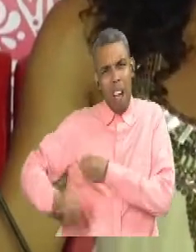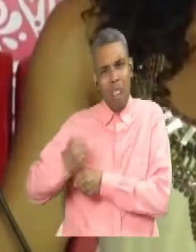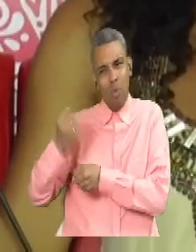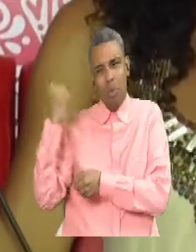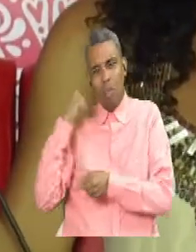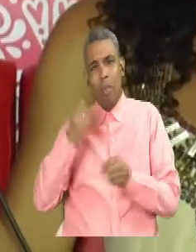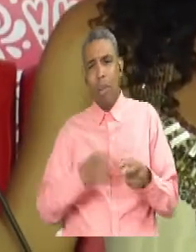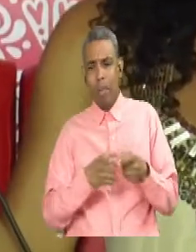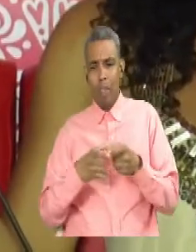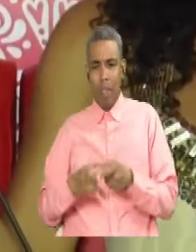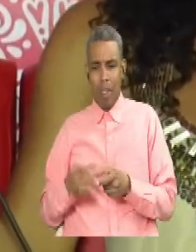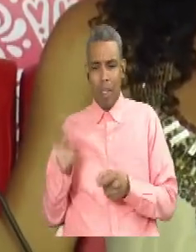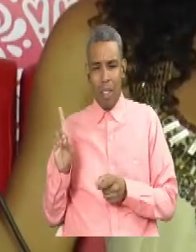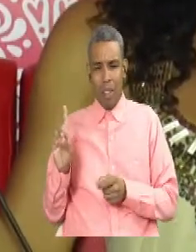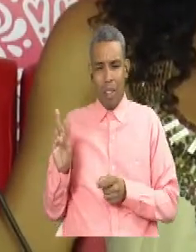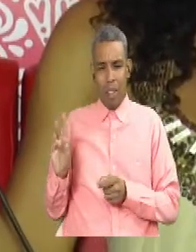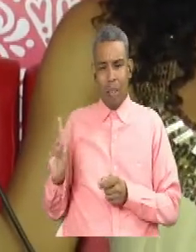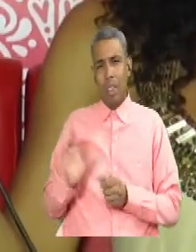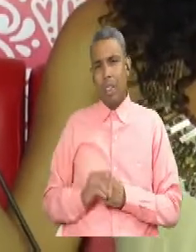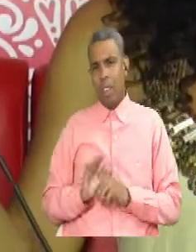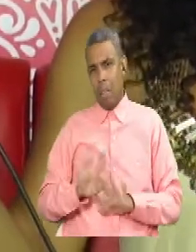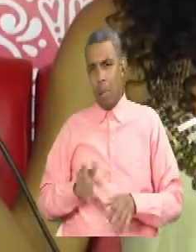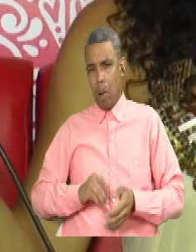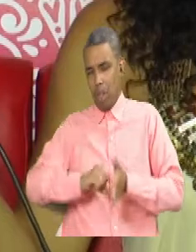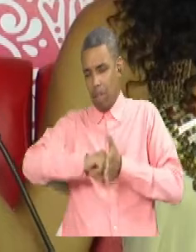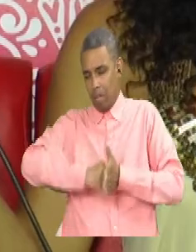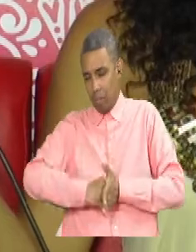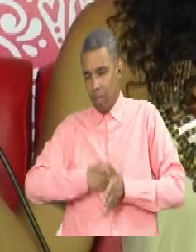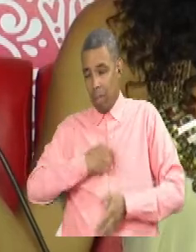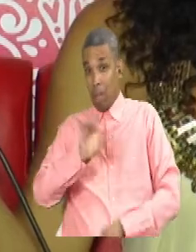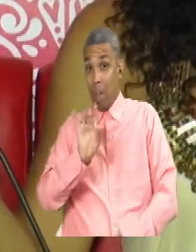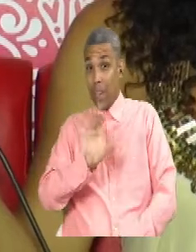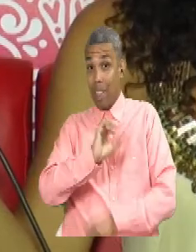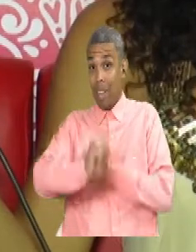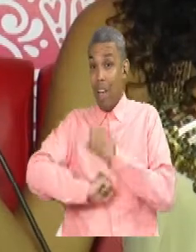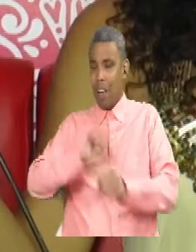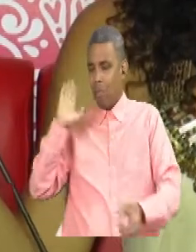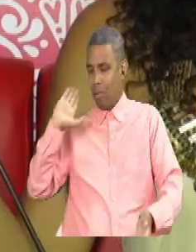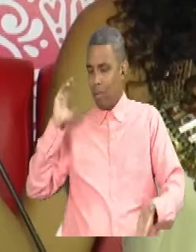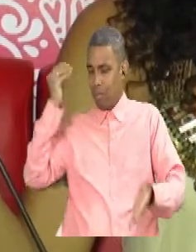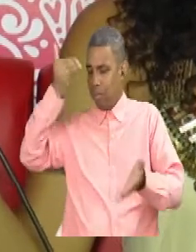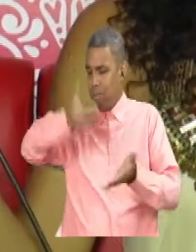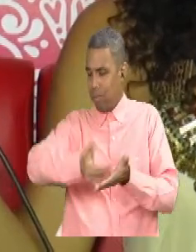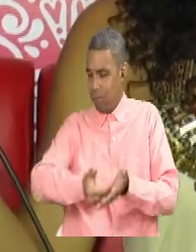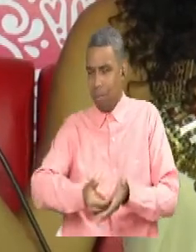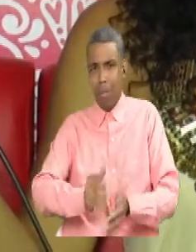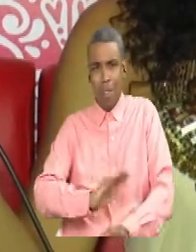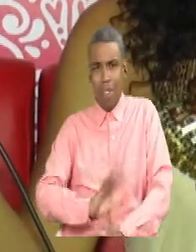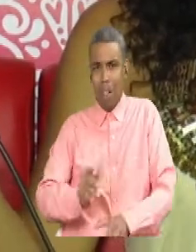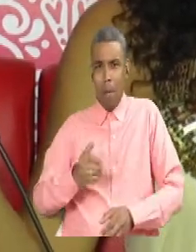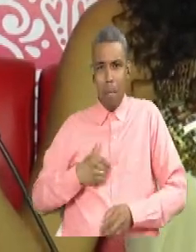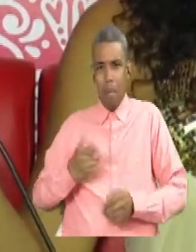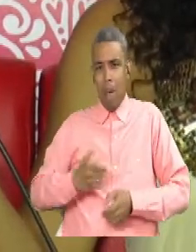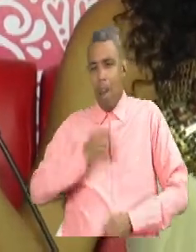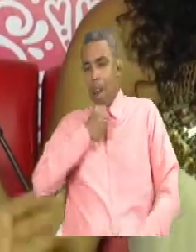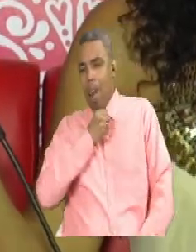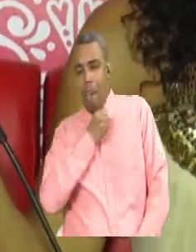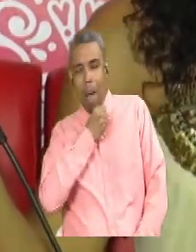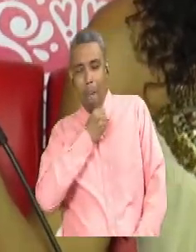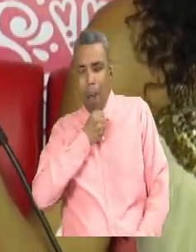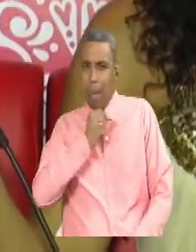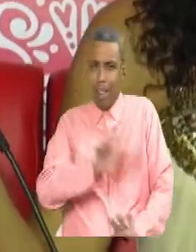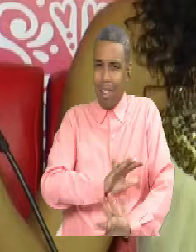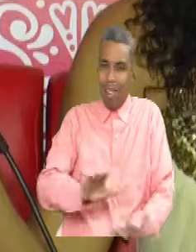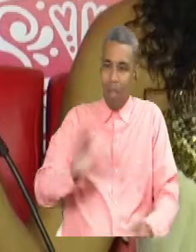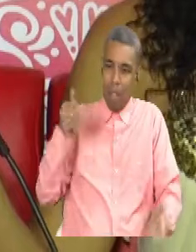hice una pausa bien larga de casi 15 años, y el año pasado comencé a grabar un segundo trabajo ya completo. Vine